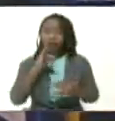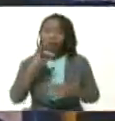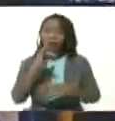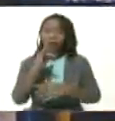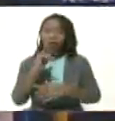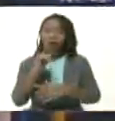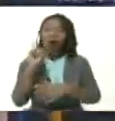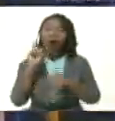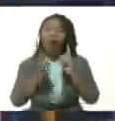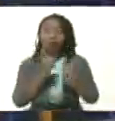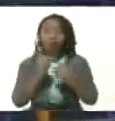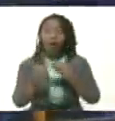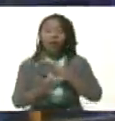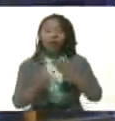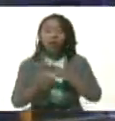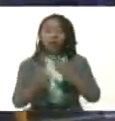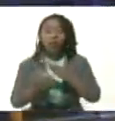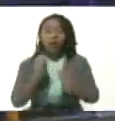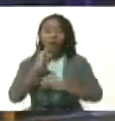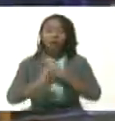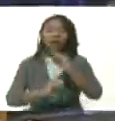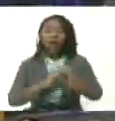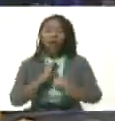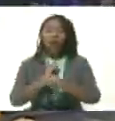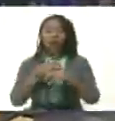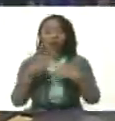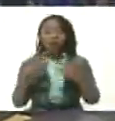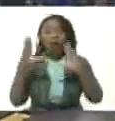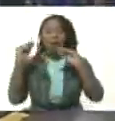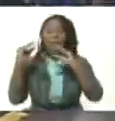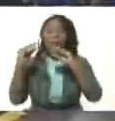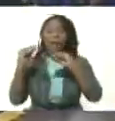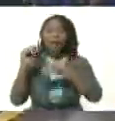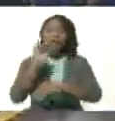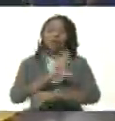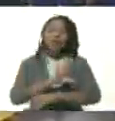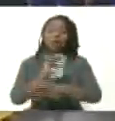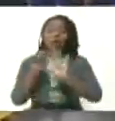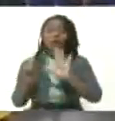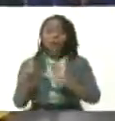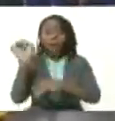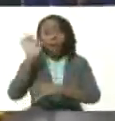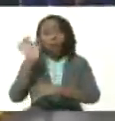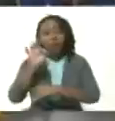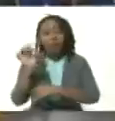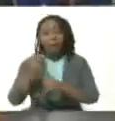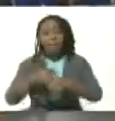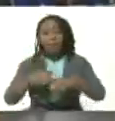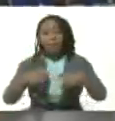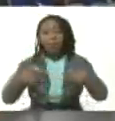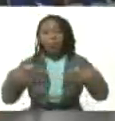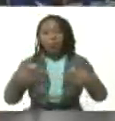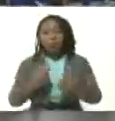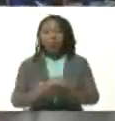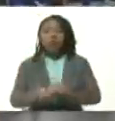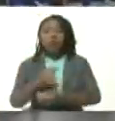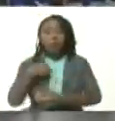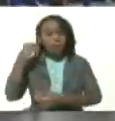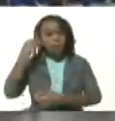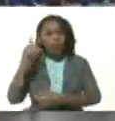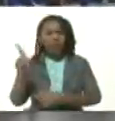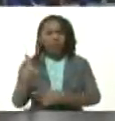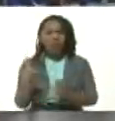organismos internacionales que hablan entre un 5 o 6% de crecimiento de la economía. Yo creo que se quedan